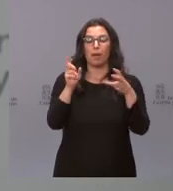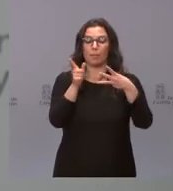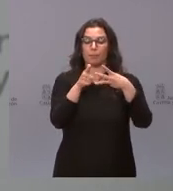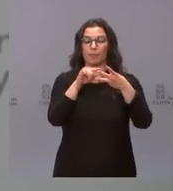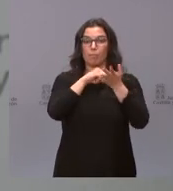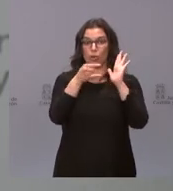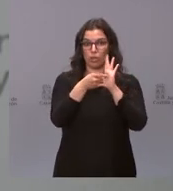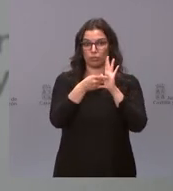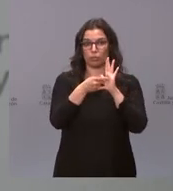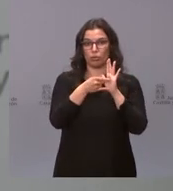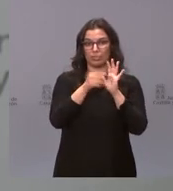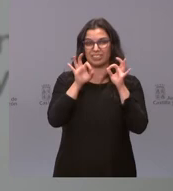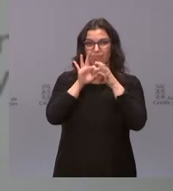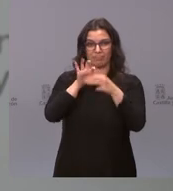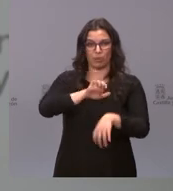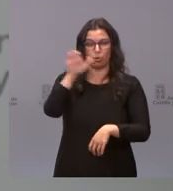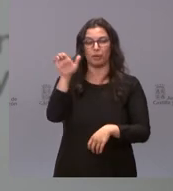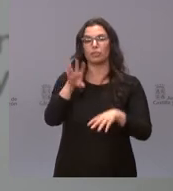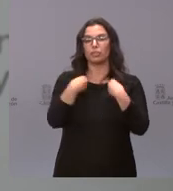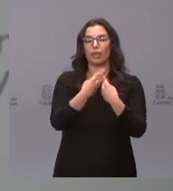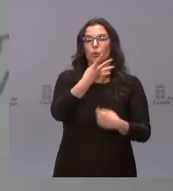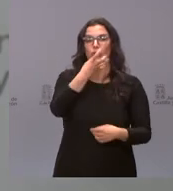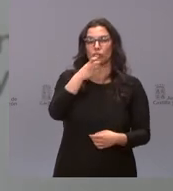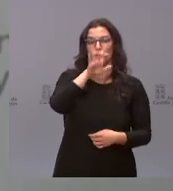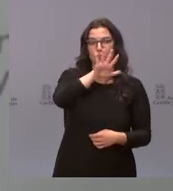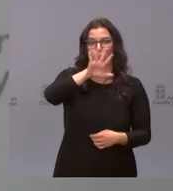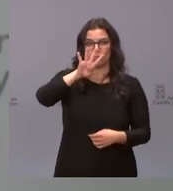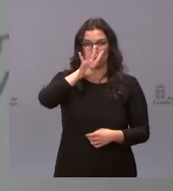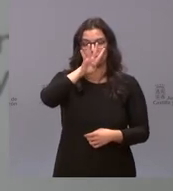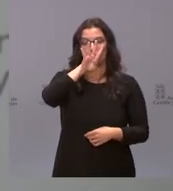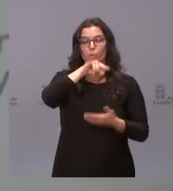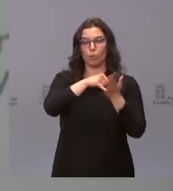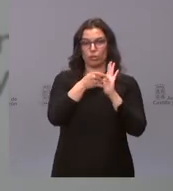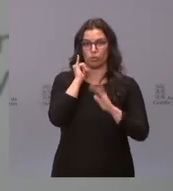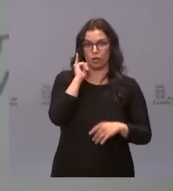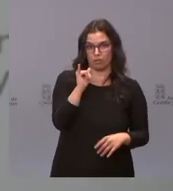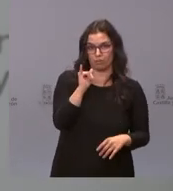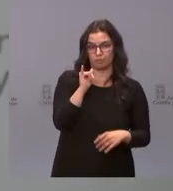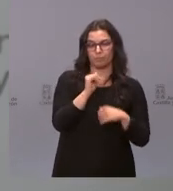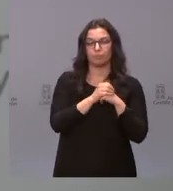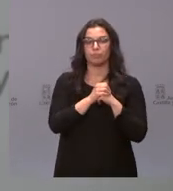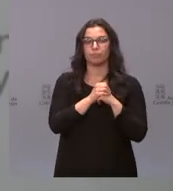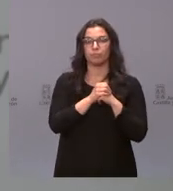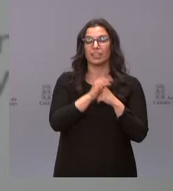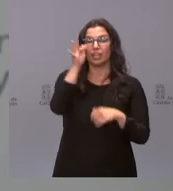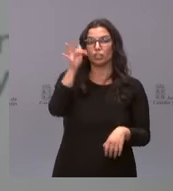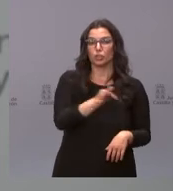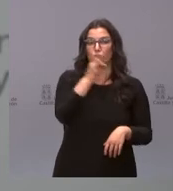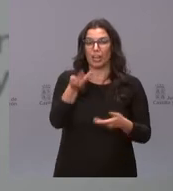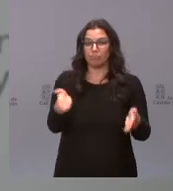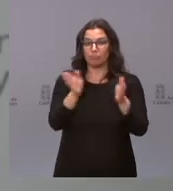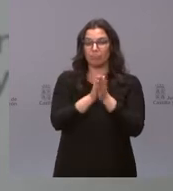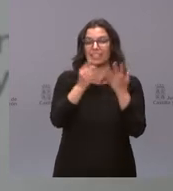decir que son cuatrocientos cincuenta y cuatro proyectos por un total de 6 mil